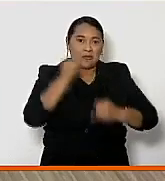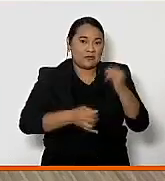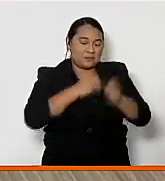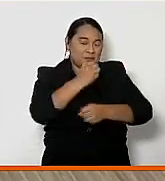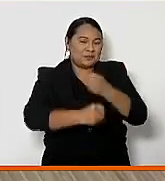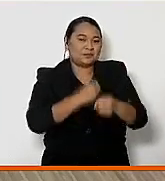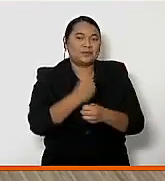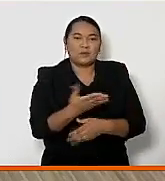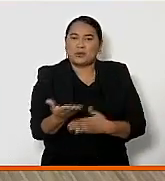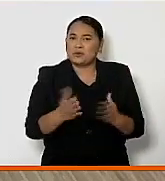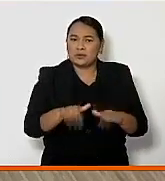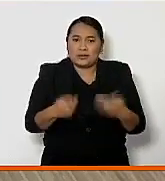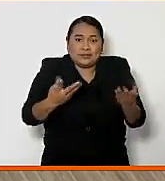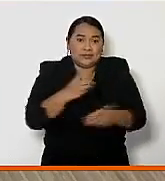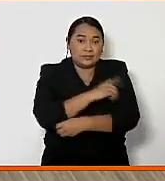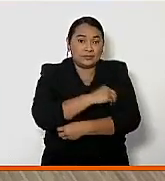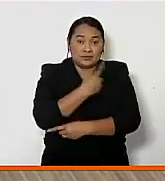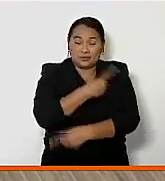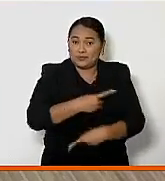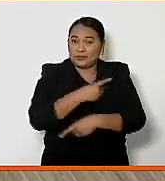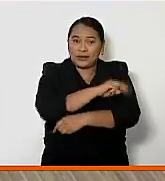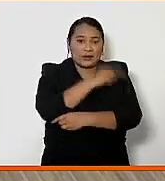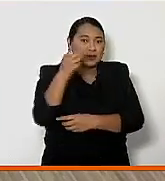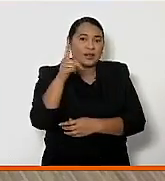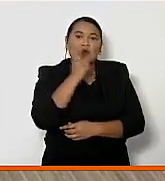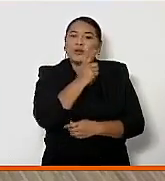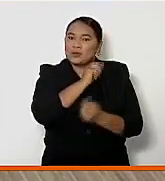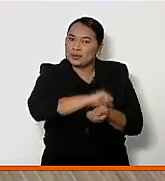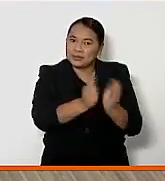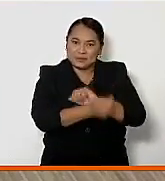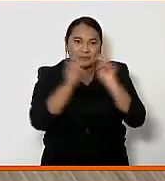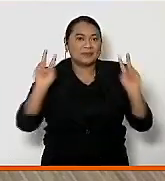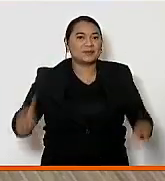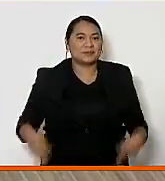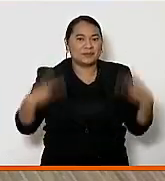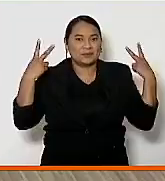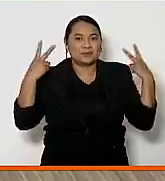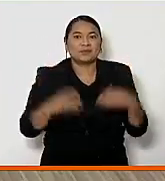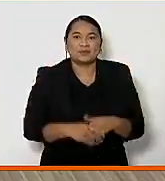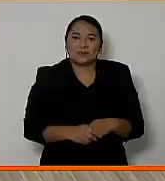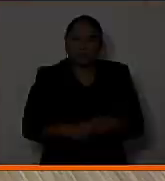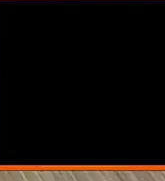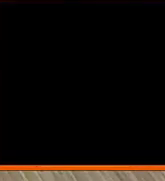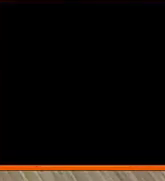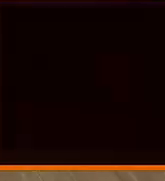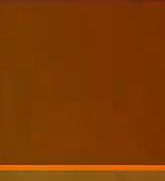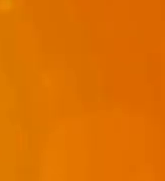año Y vos cómo vas a disfrutar la Navidad loto te cambia la vida